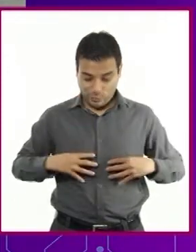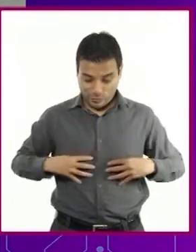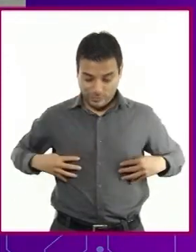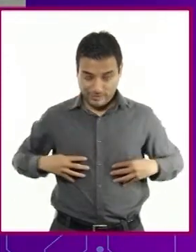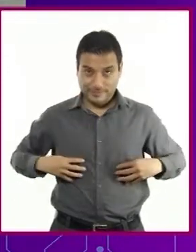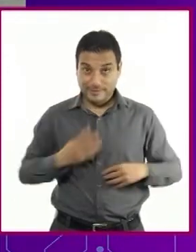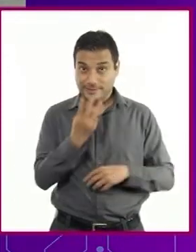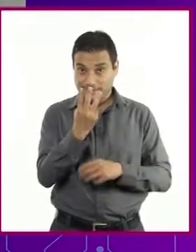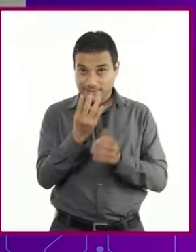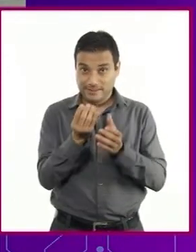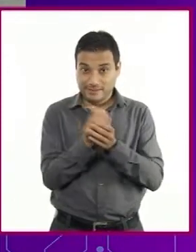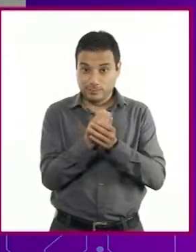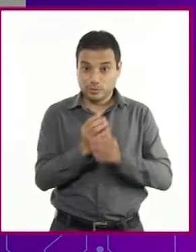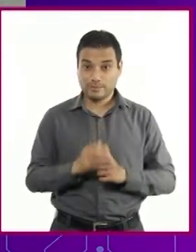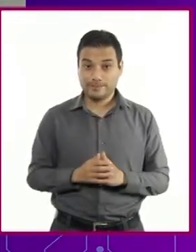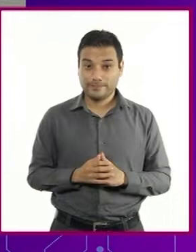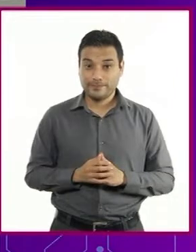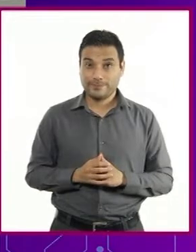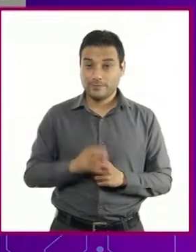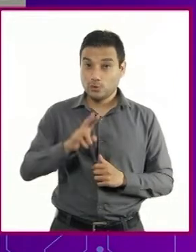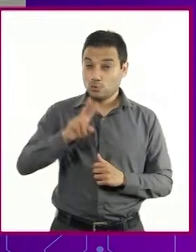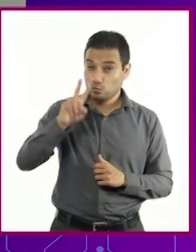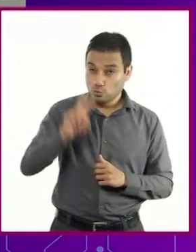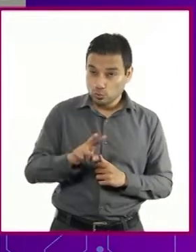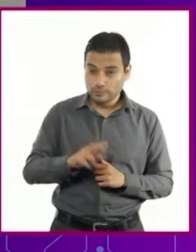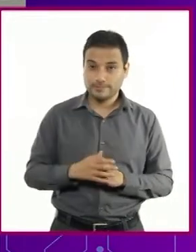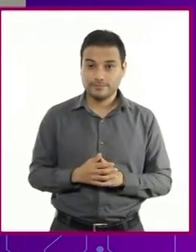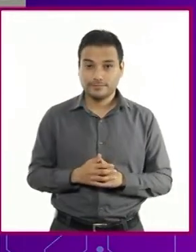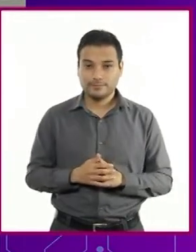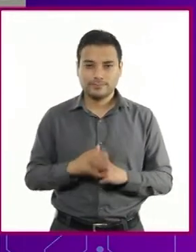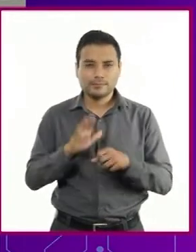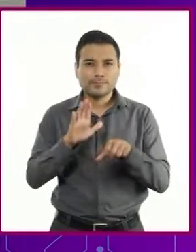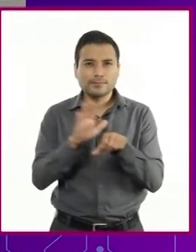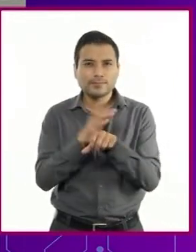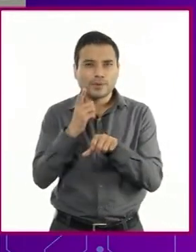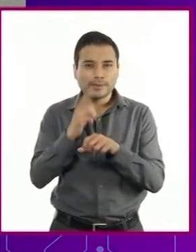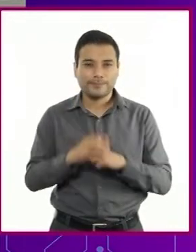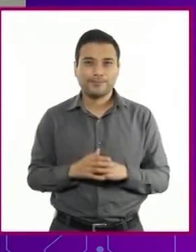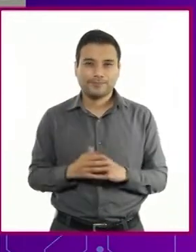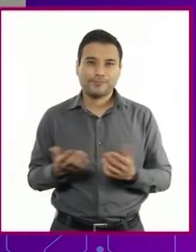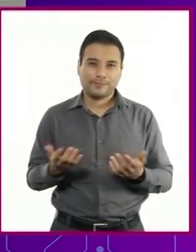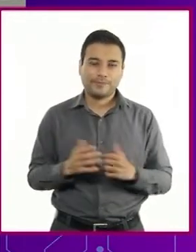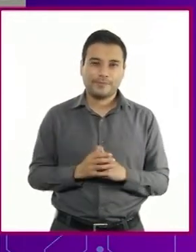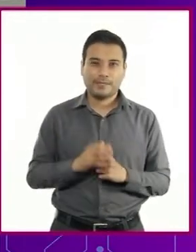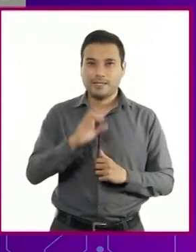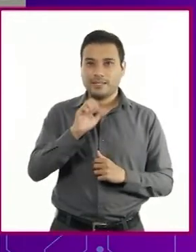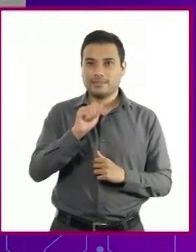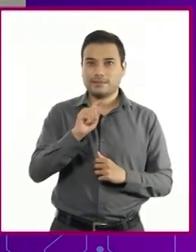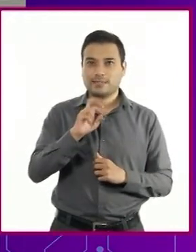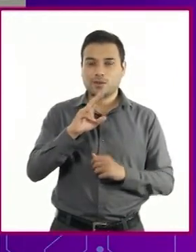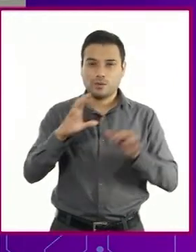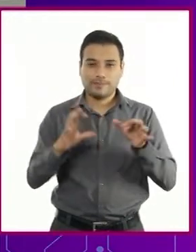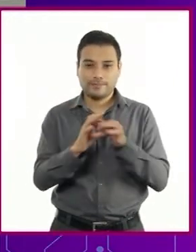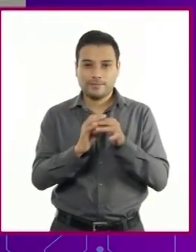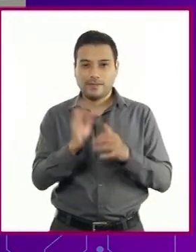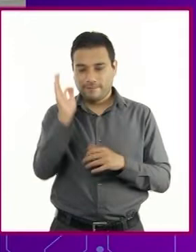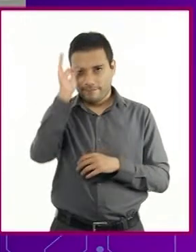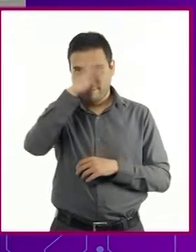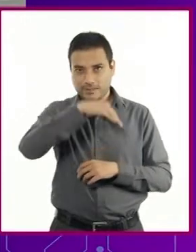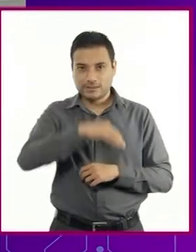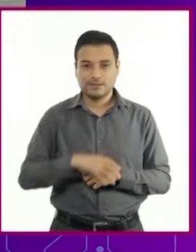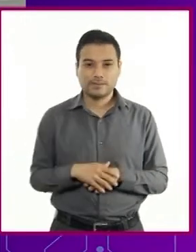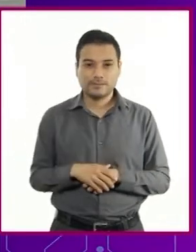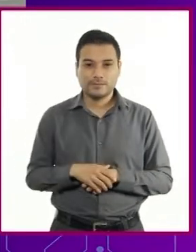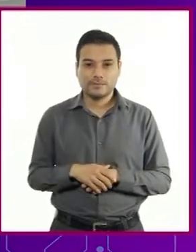3 tipos: verdaderas, por estar unidas al esternón; falsas, que se unen mediante